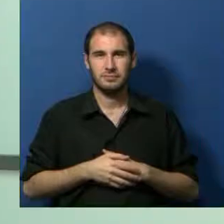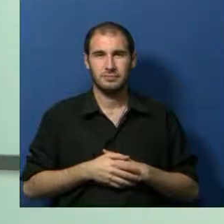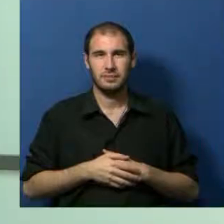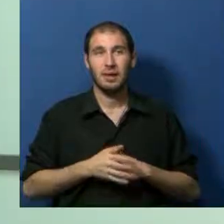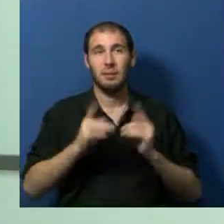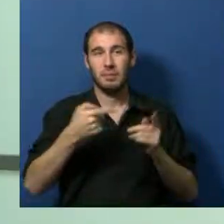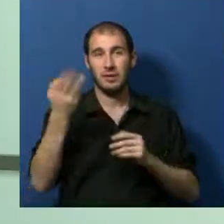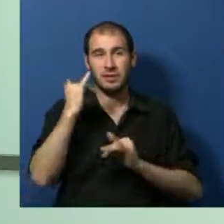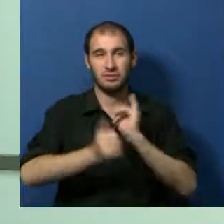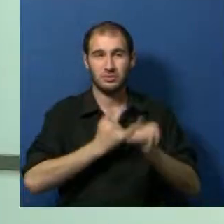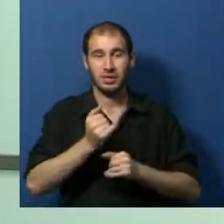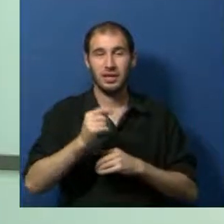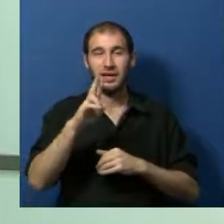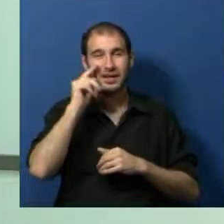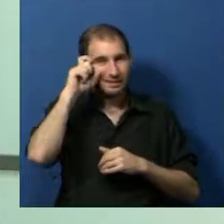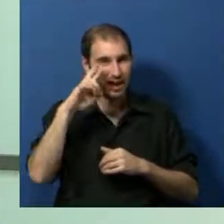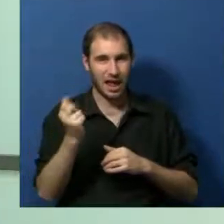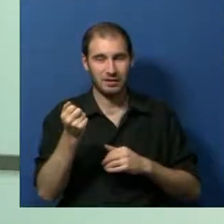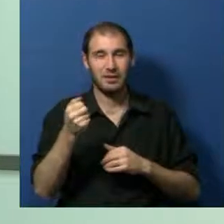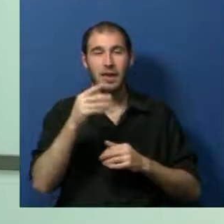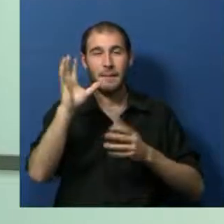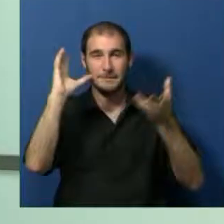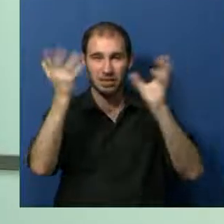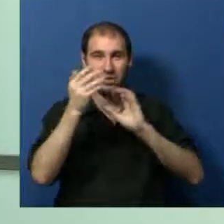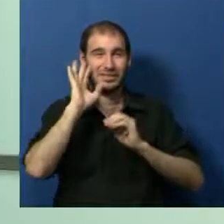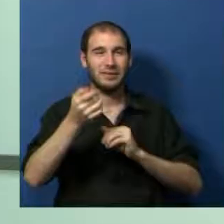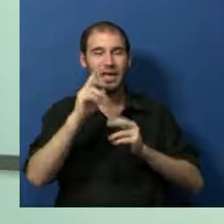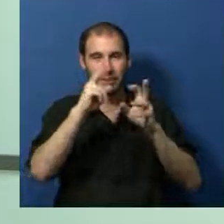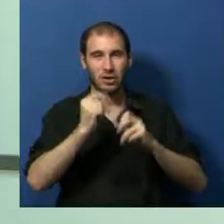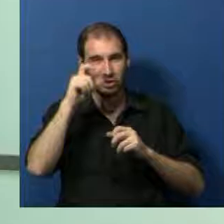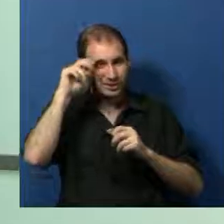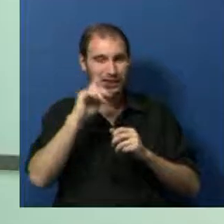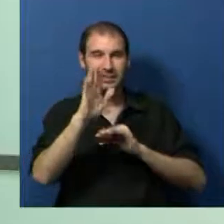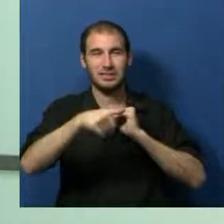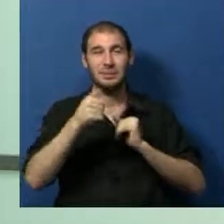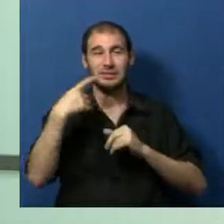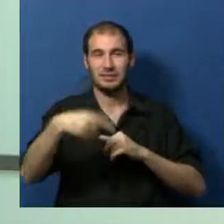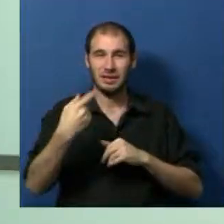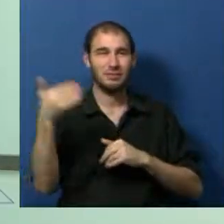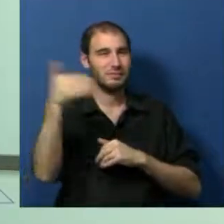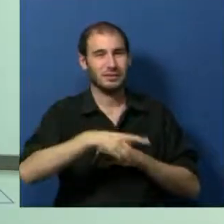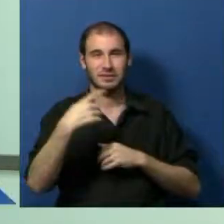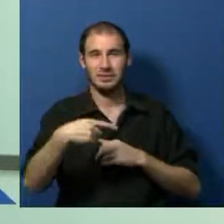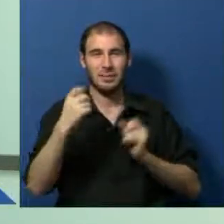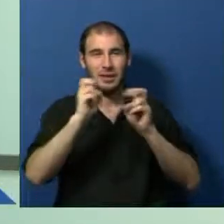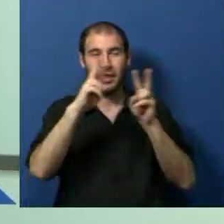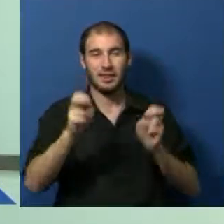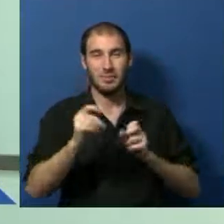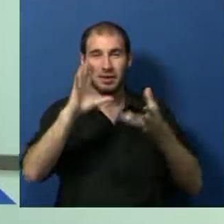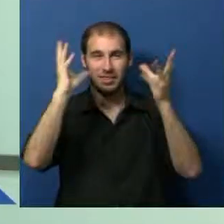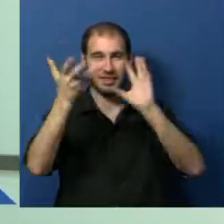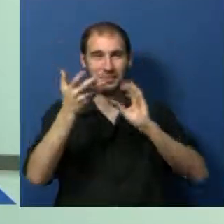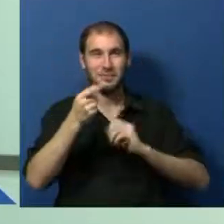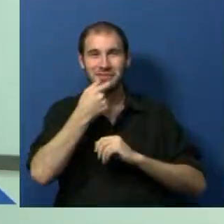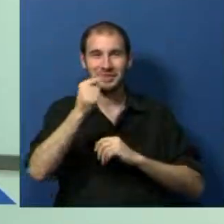Tal como anticipaba, está Juan Rivera, que con nosotros, meteorólogo e investigador del CONICET, siempre lo convocamos, siempre se acerca para hablar de temas del tiempo